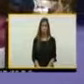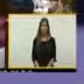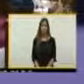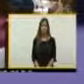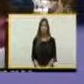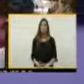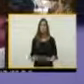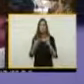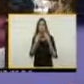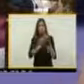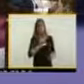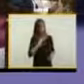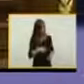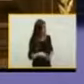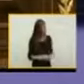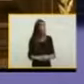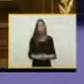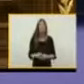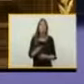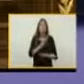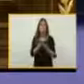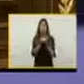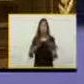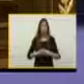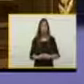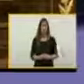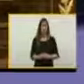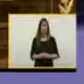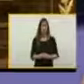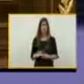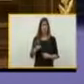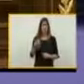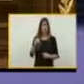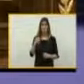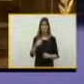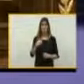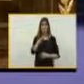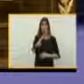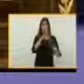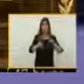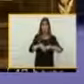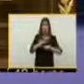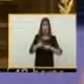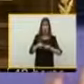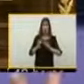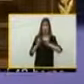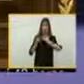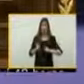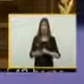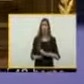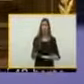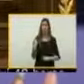de suyo, esa hipótesis es más probable. Pero hay alternativas, ¿no? Una, que a presión das bases